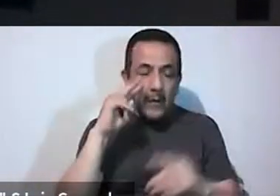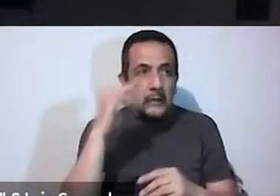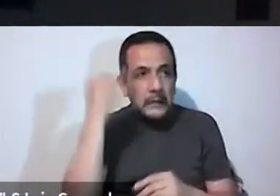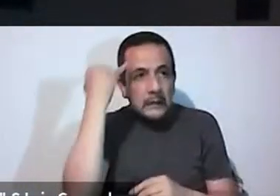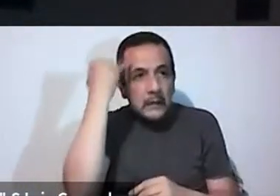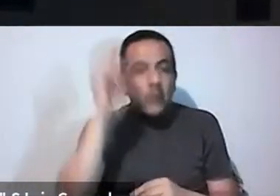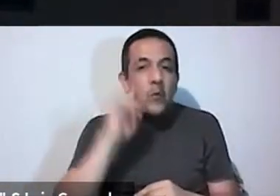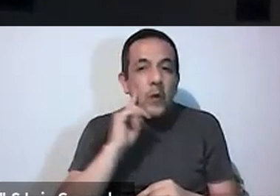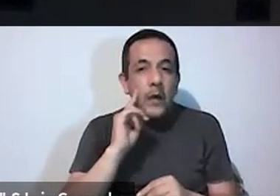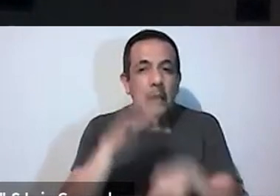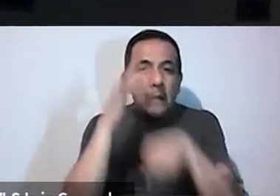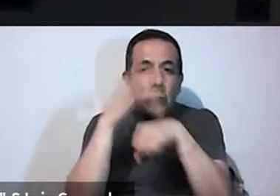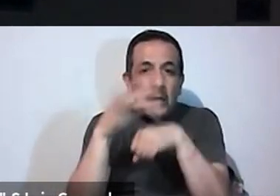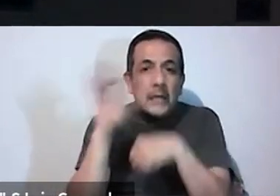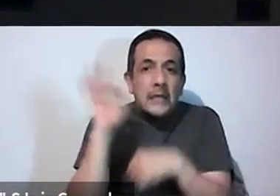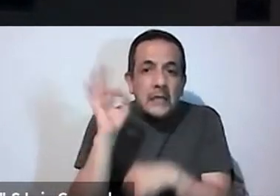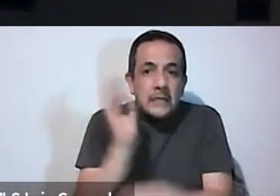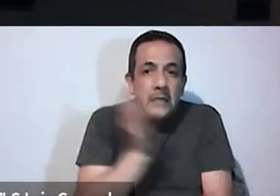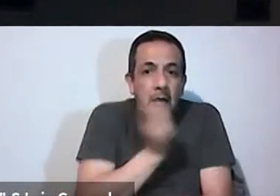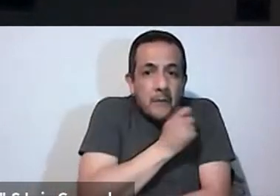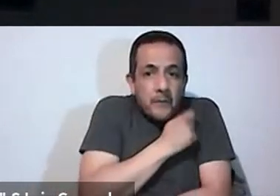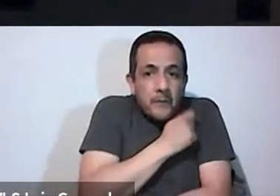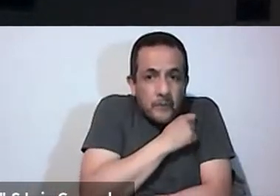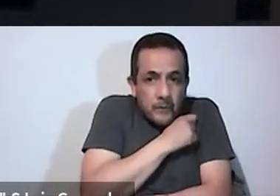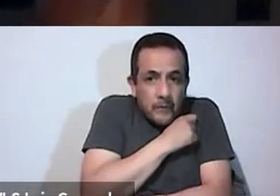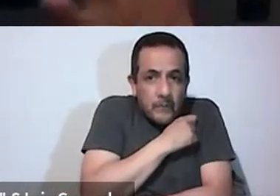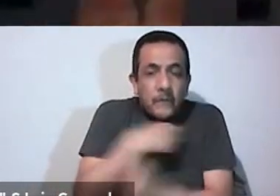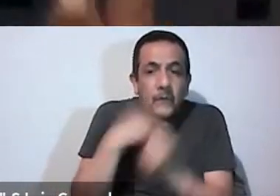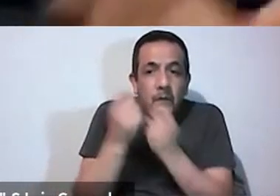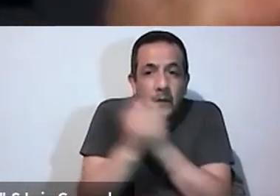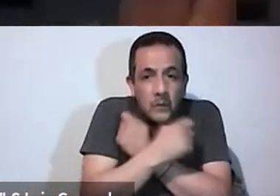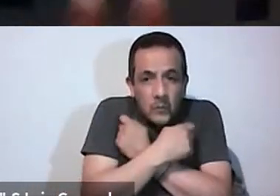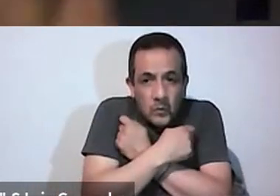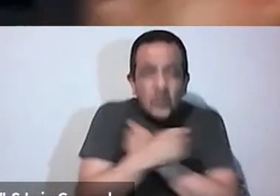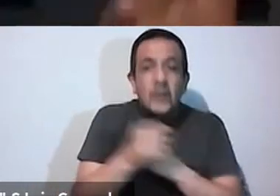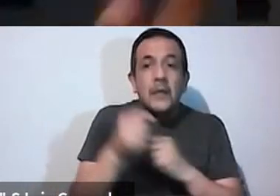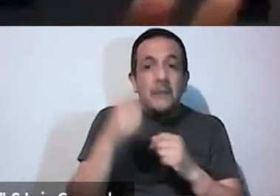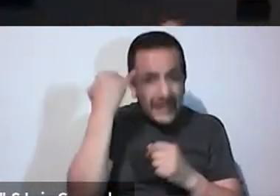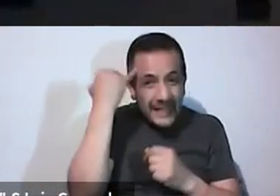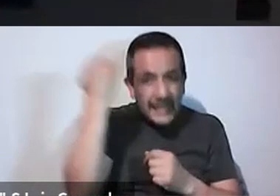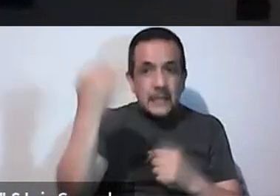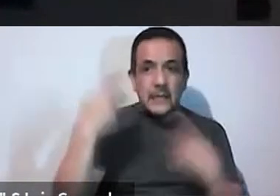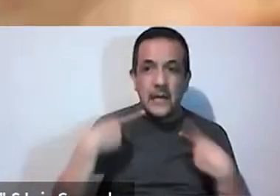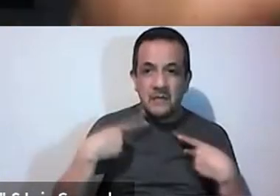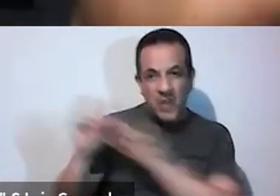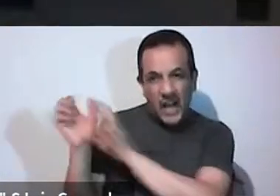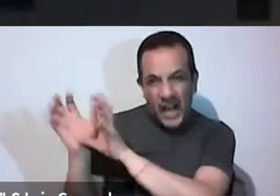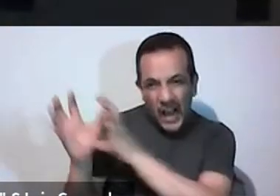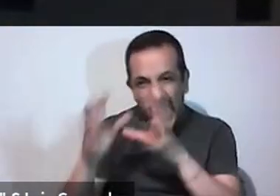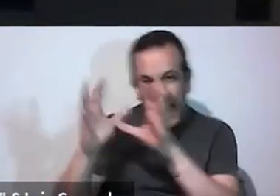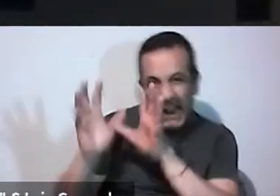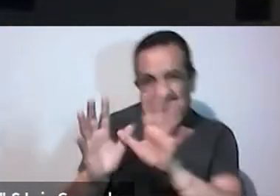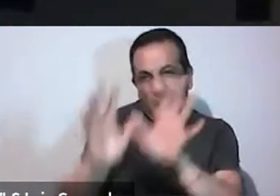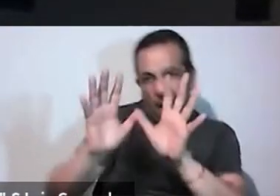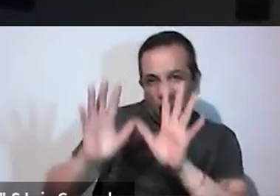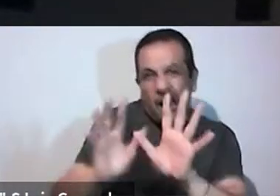A lo mejor se estaría tapando con muy poca ropa. Imagínense la turba de gente llevándola,